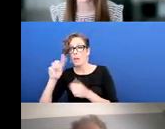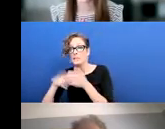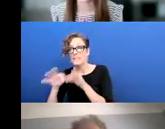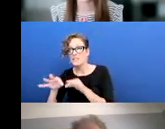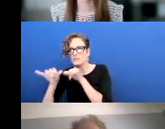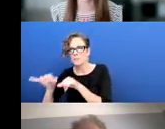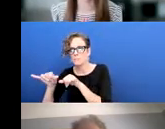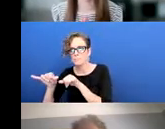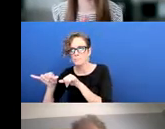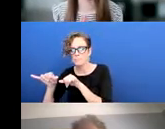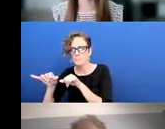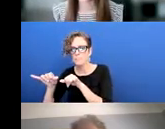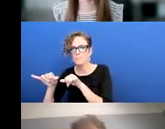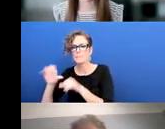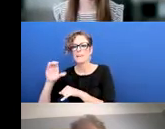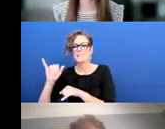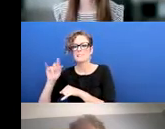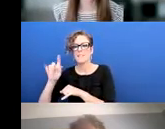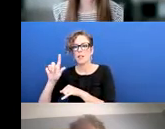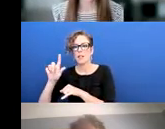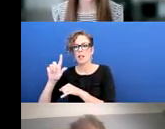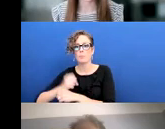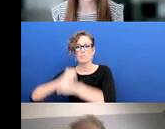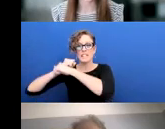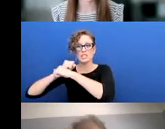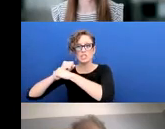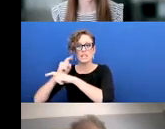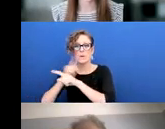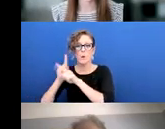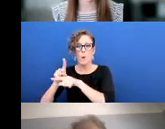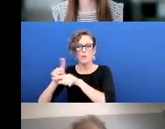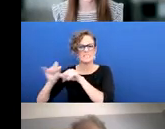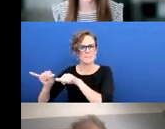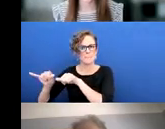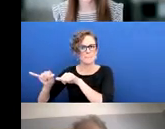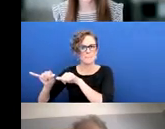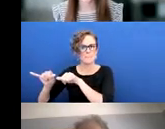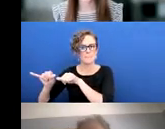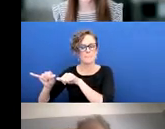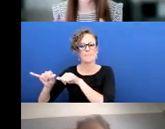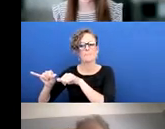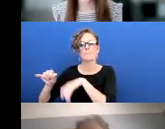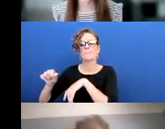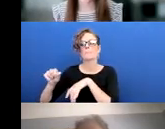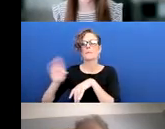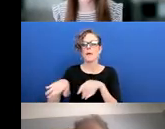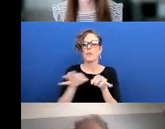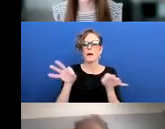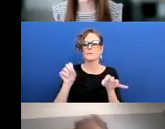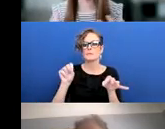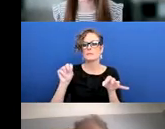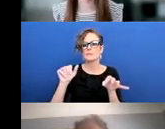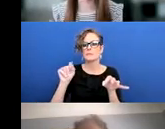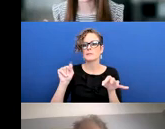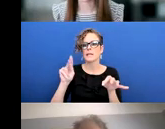de delincuencia. No cambia nada, tiene que ver con la ley o órdenes, solo cambia la